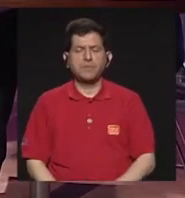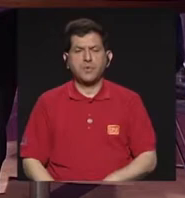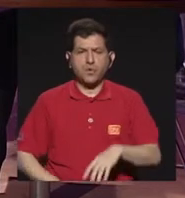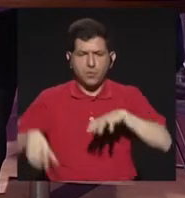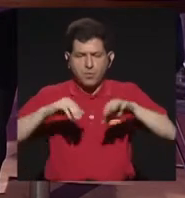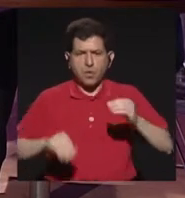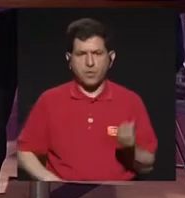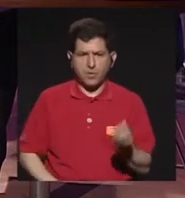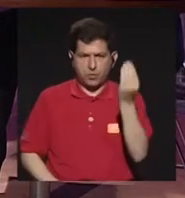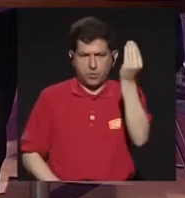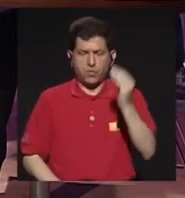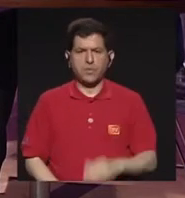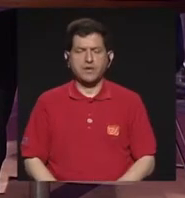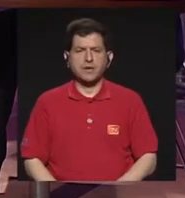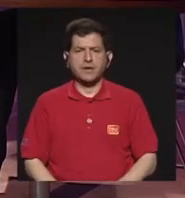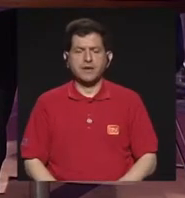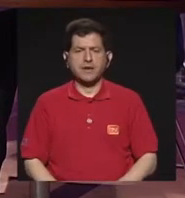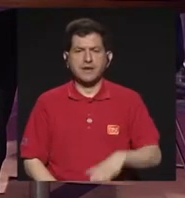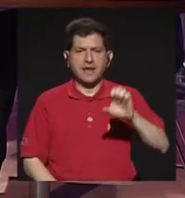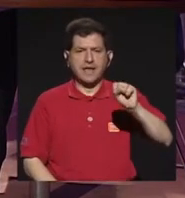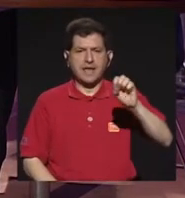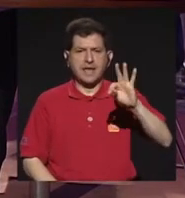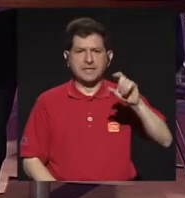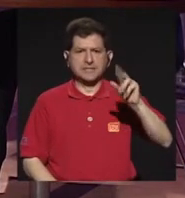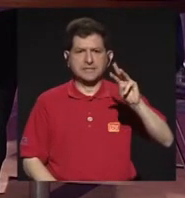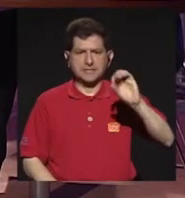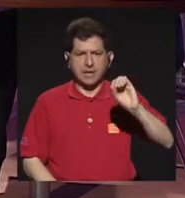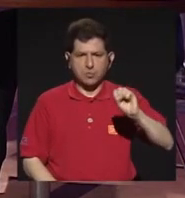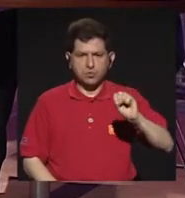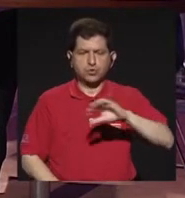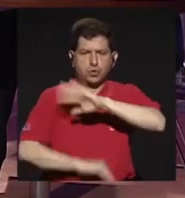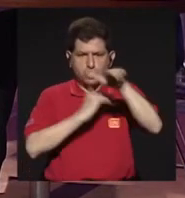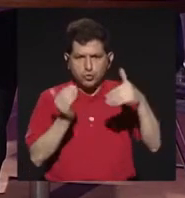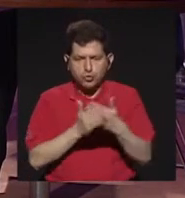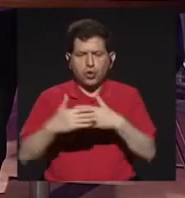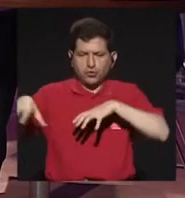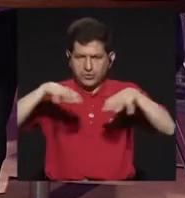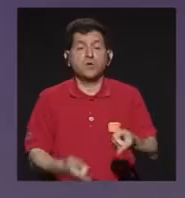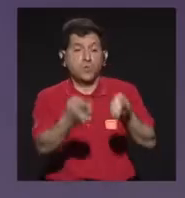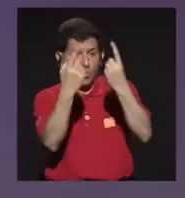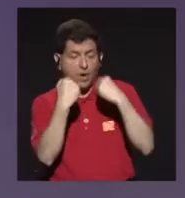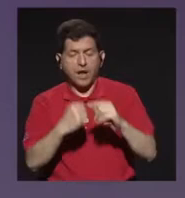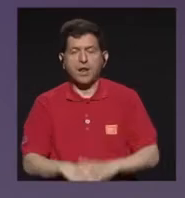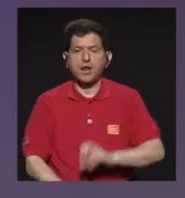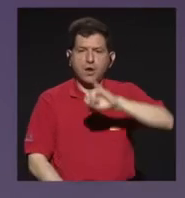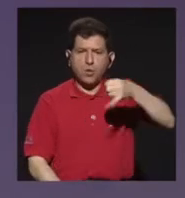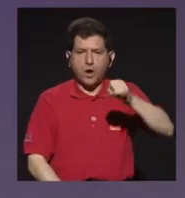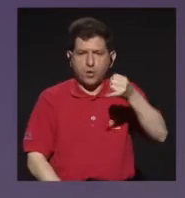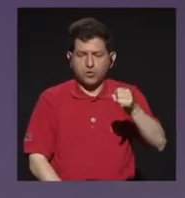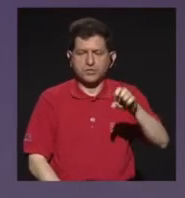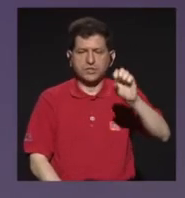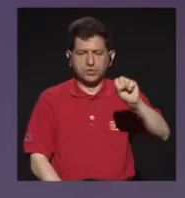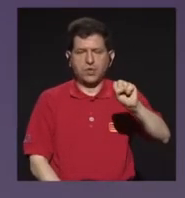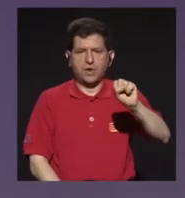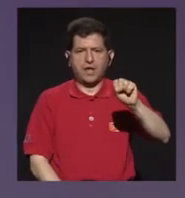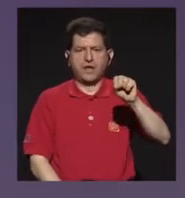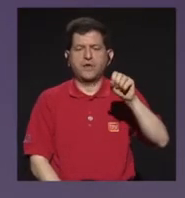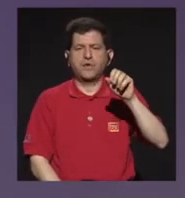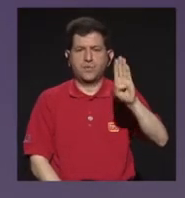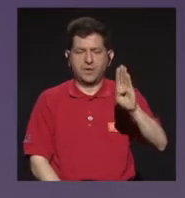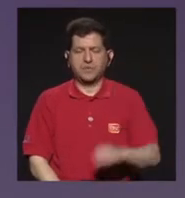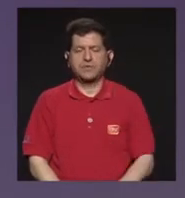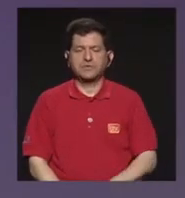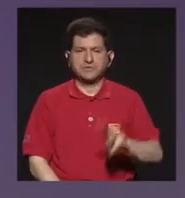movimiento juvenil Estamos Todos en Acción, META. Uh-huh. ¿Es así? Yes. Juan José Solano Barbosa, quien es máster